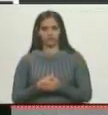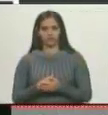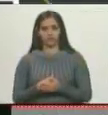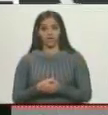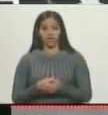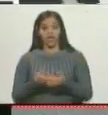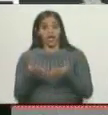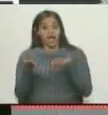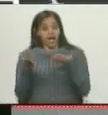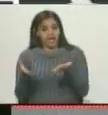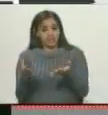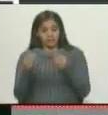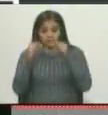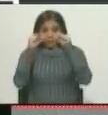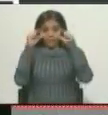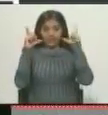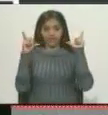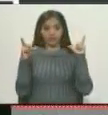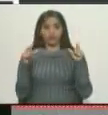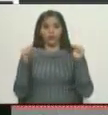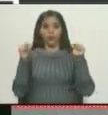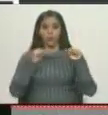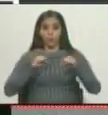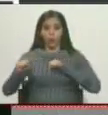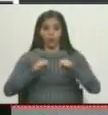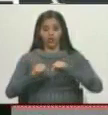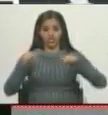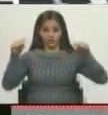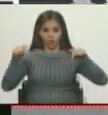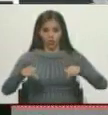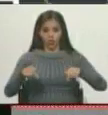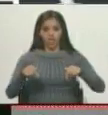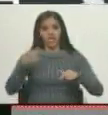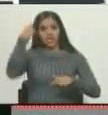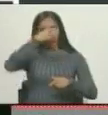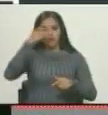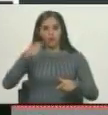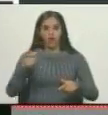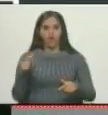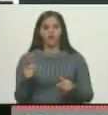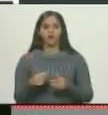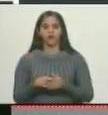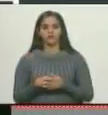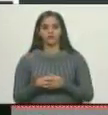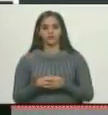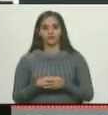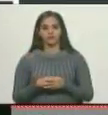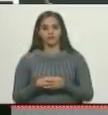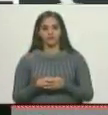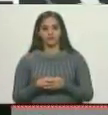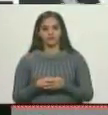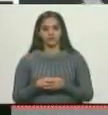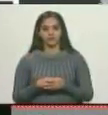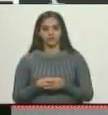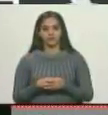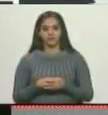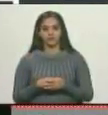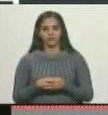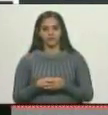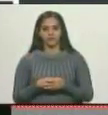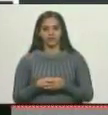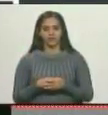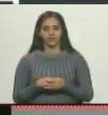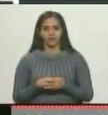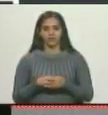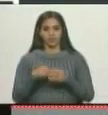Me impresionó mucho en la movilización hoy que el pueblo ha sacado su voz. Y así